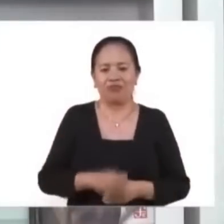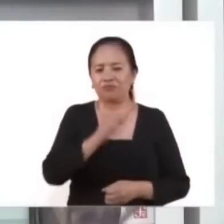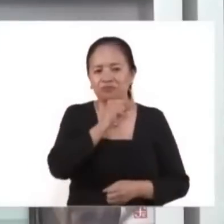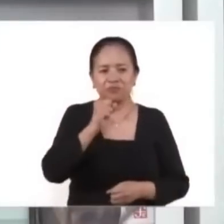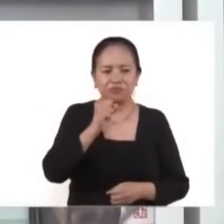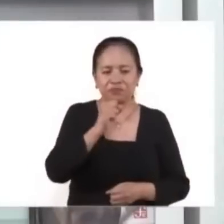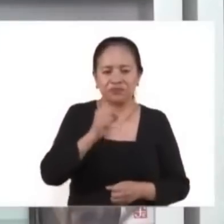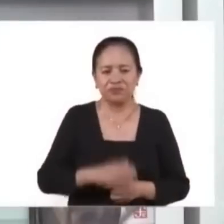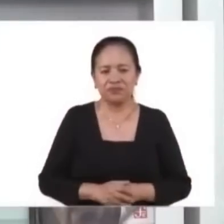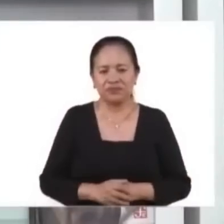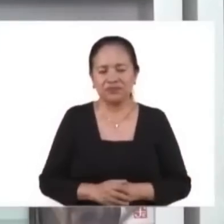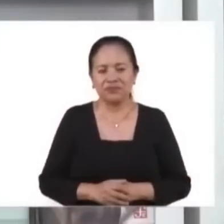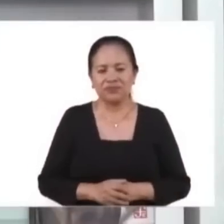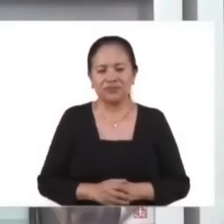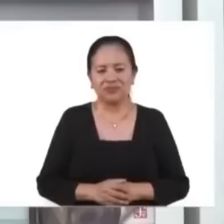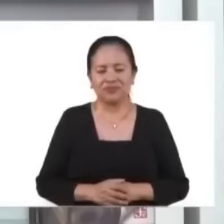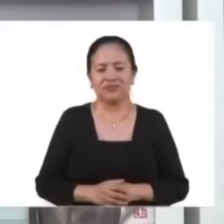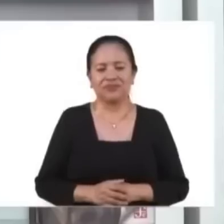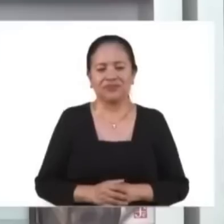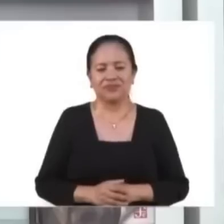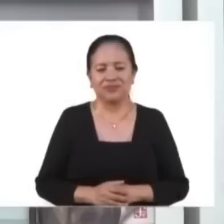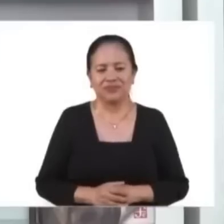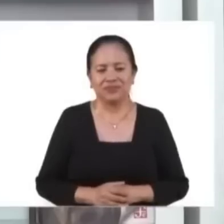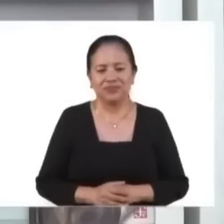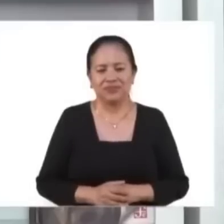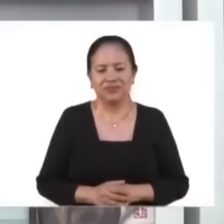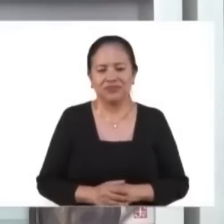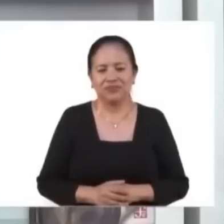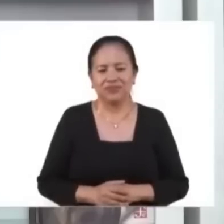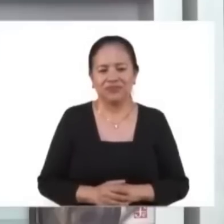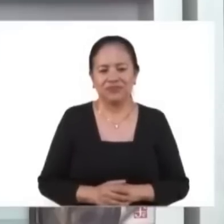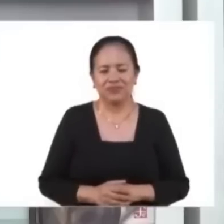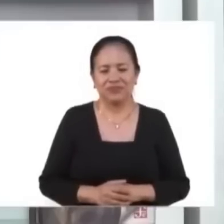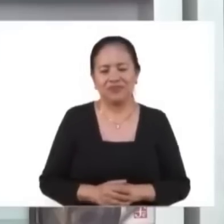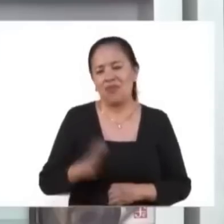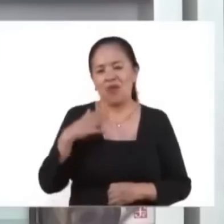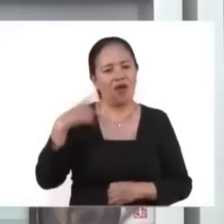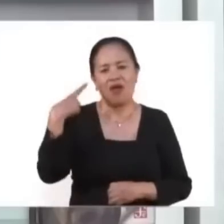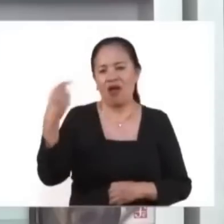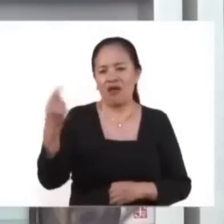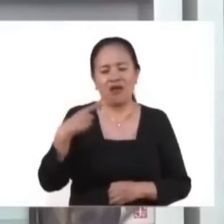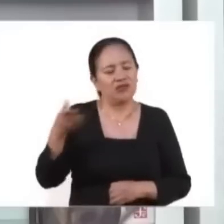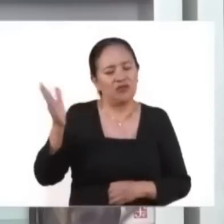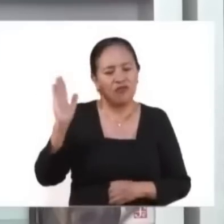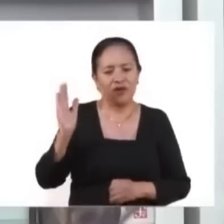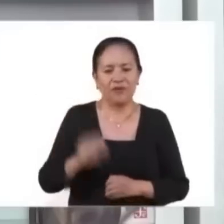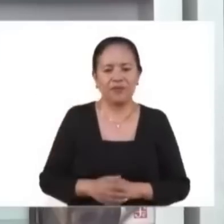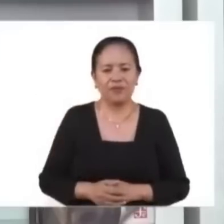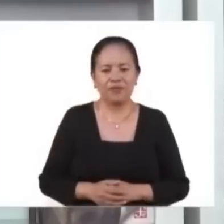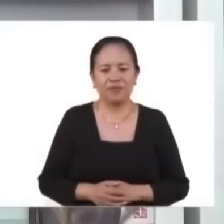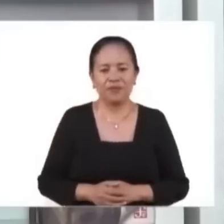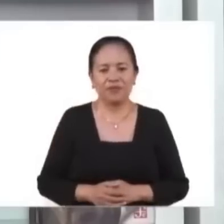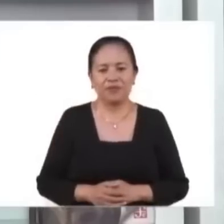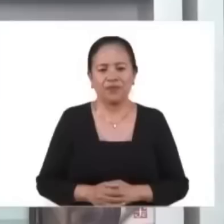no es un medio de comunicación es un medio de propaganda entonces pues ya se fue a un medio de propaganda pero